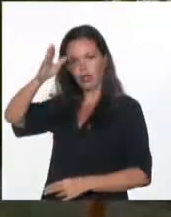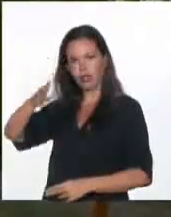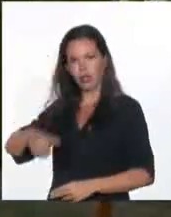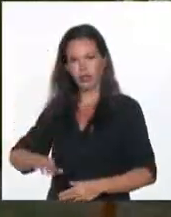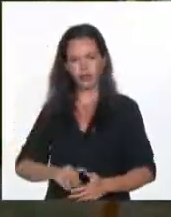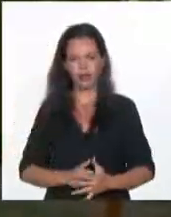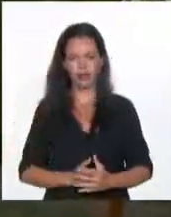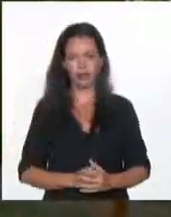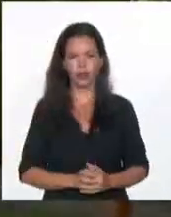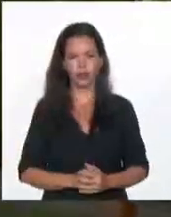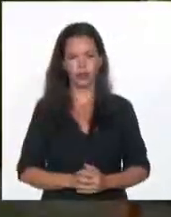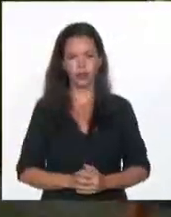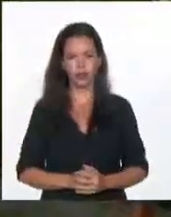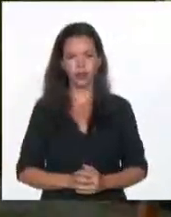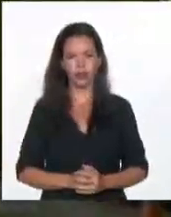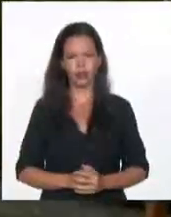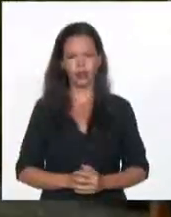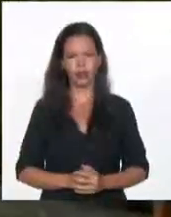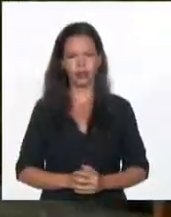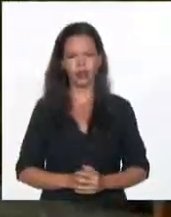Wilmer Rodríguez Fernández, Canal Cubano de Noticias.